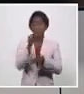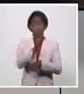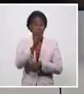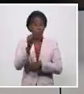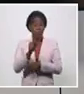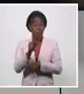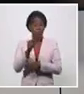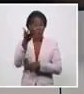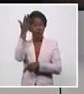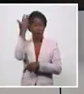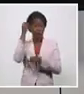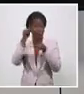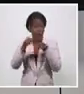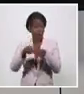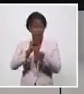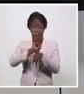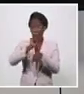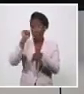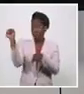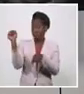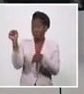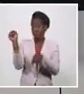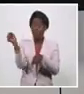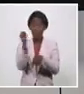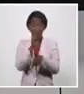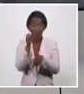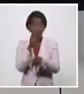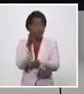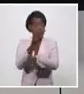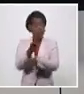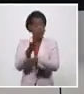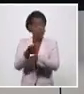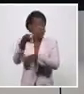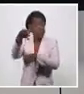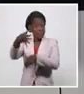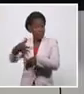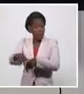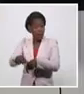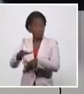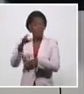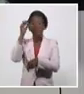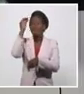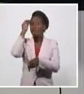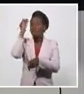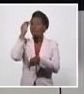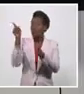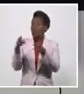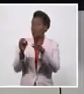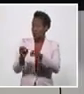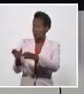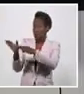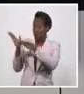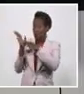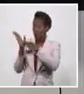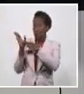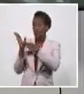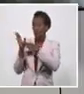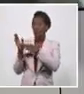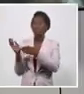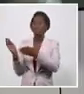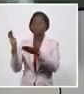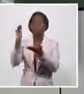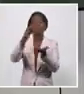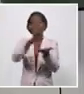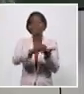aquí todo el éxito, con los que aprendimos a cantar y a apreciar el buen reggaetón, y eso es incuestionable, afirman con